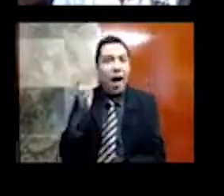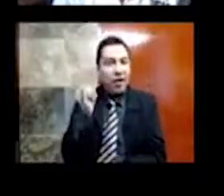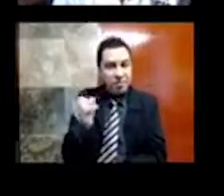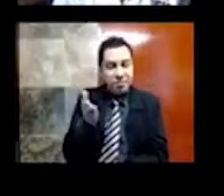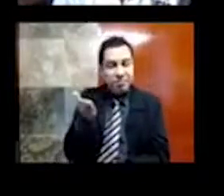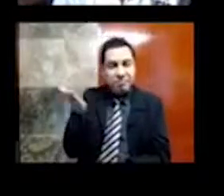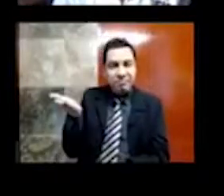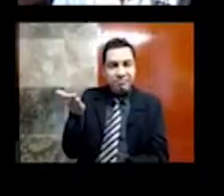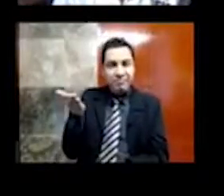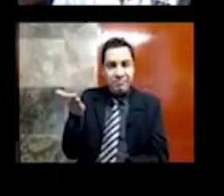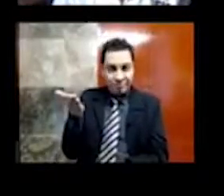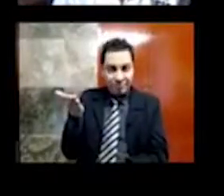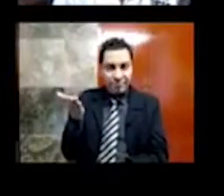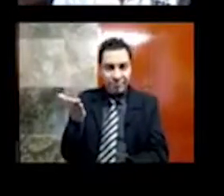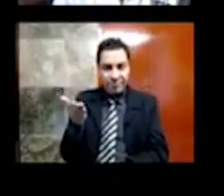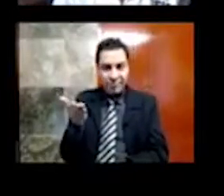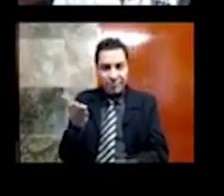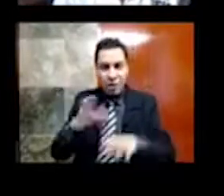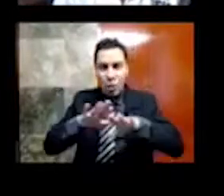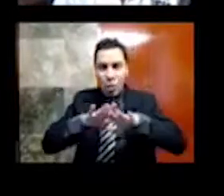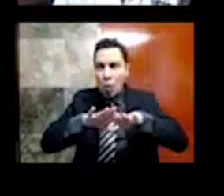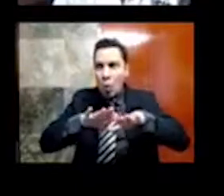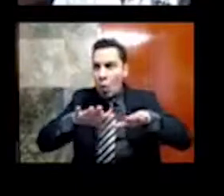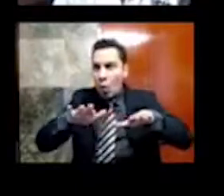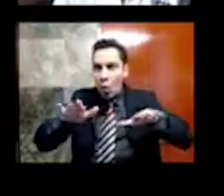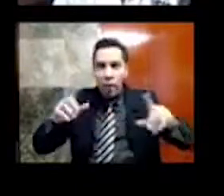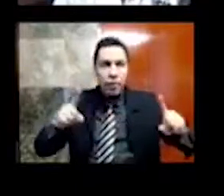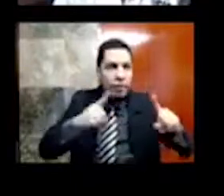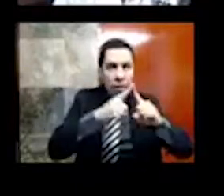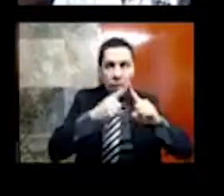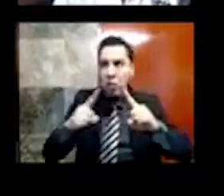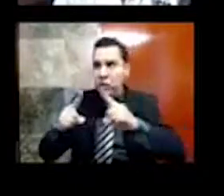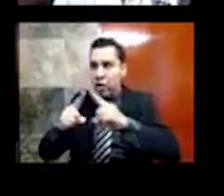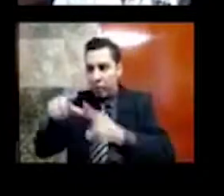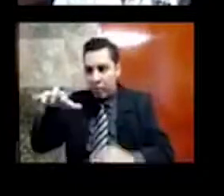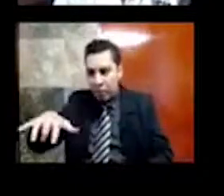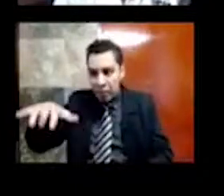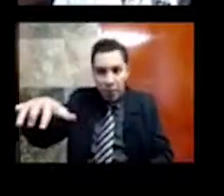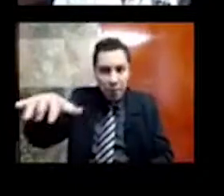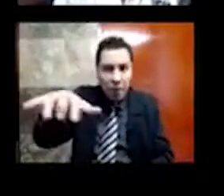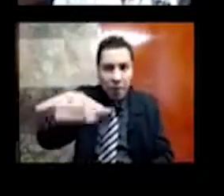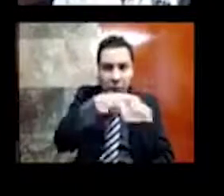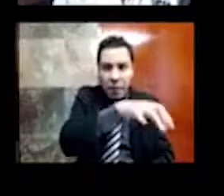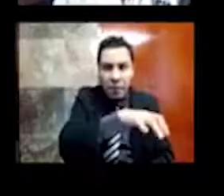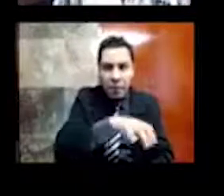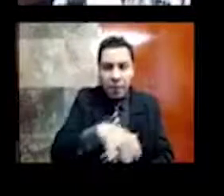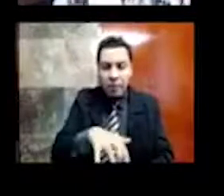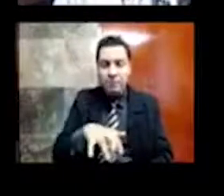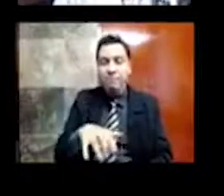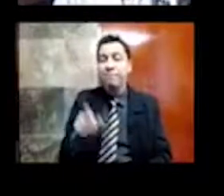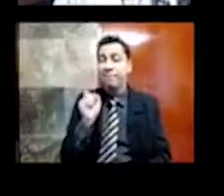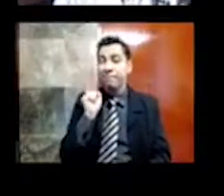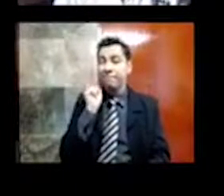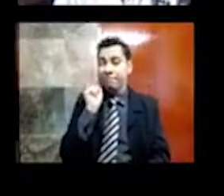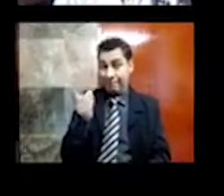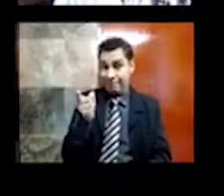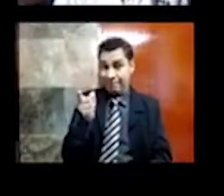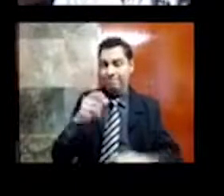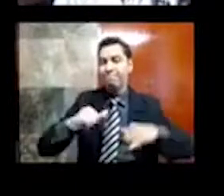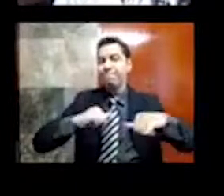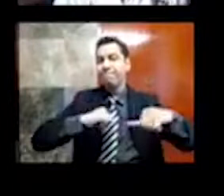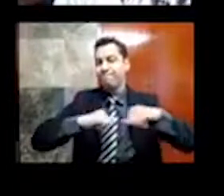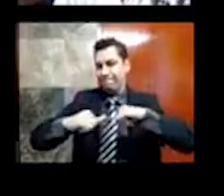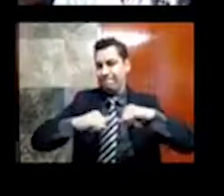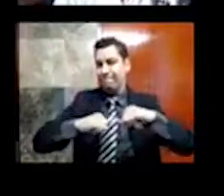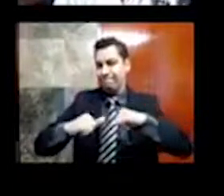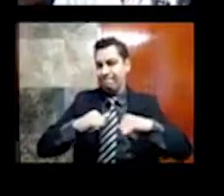torres de los templos que estaban allí. La que sigue, para que no se nos acabe el tiempo. Este es el plano de la ciudad, la